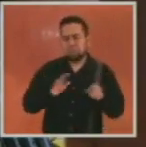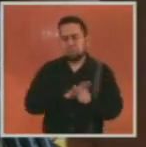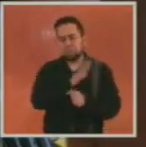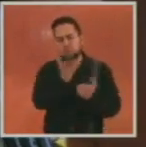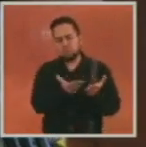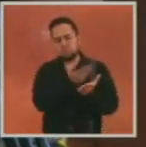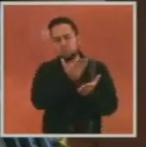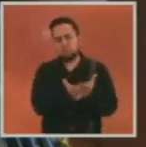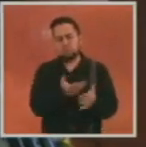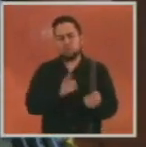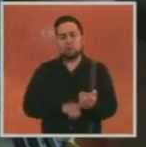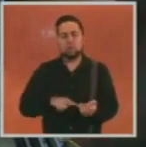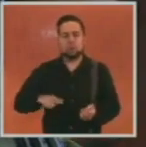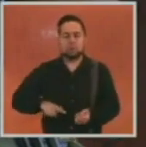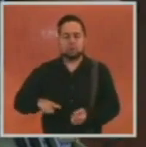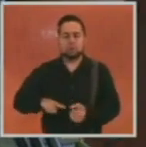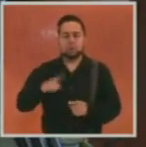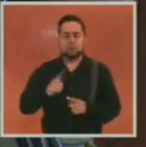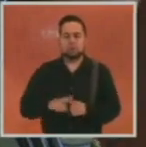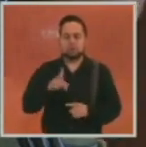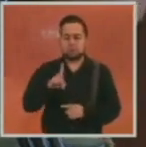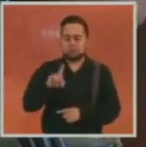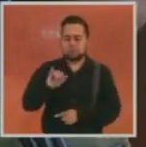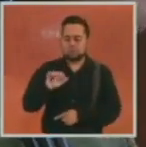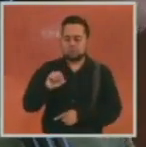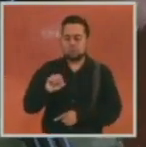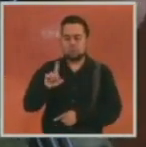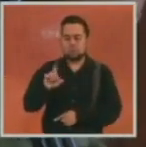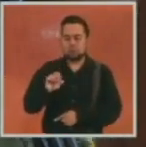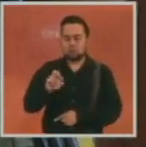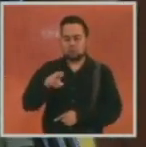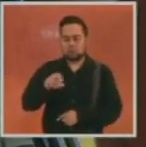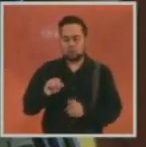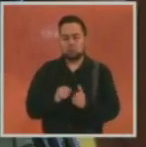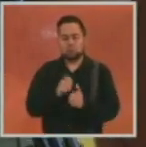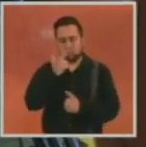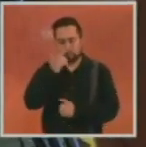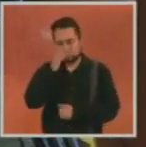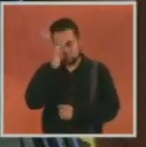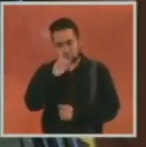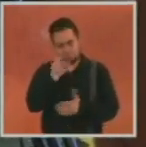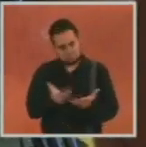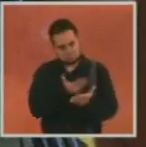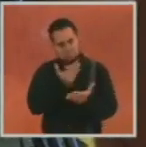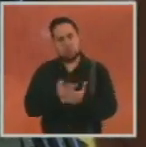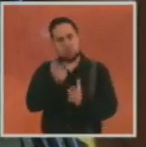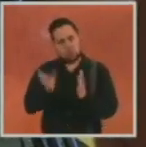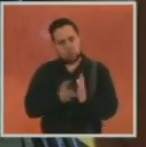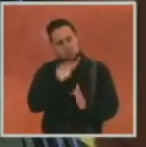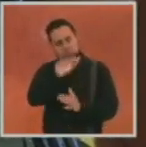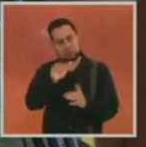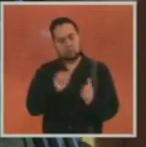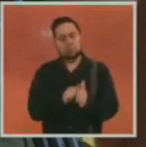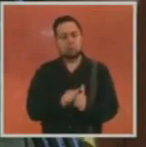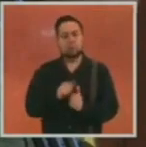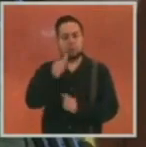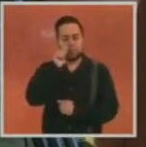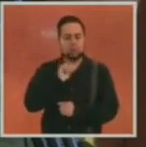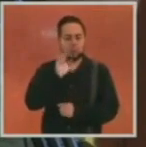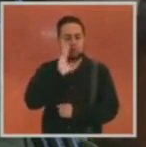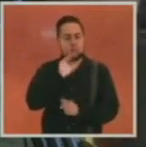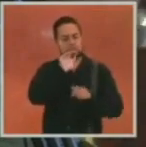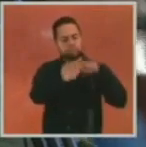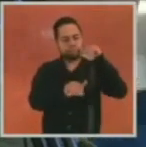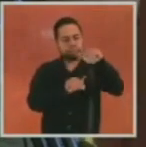propuesta durante el gobierno del licenciado diodo Carrasco posteriormente con Gabino cué y volvió a insistir con Don Alejandro burat